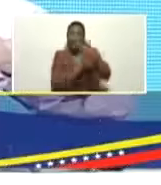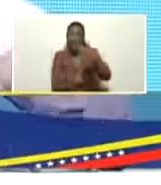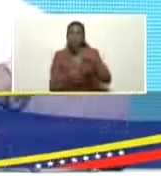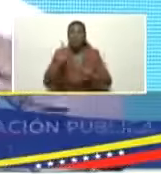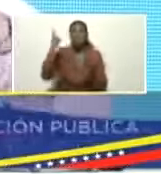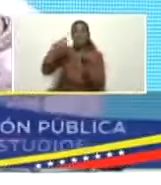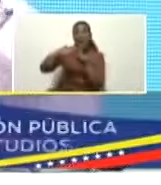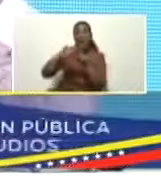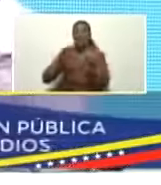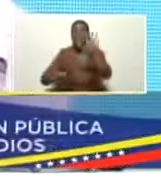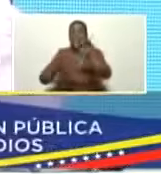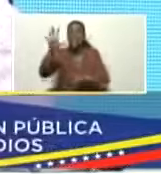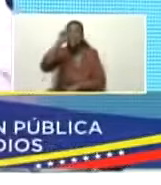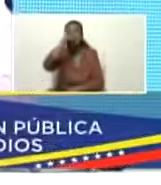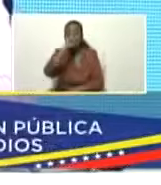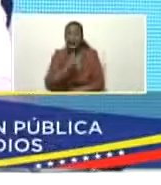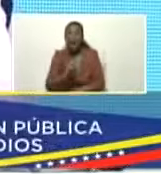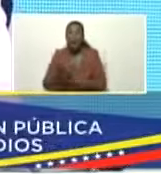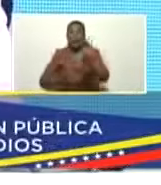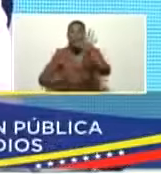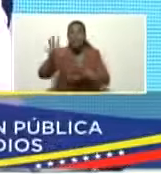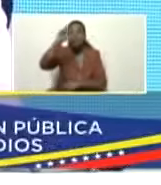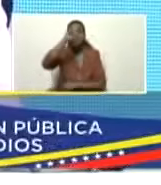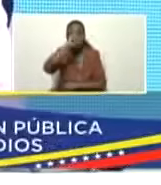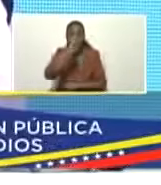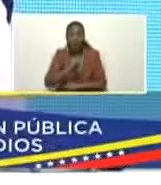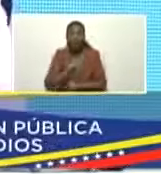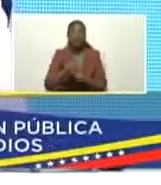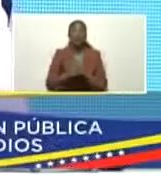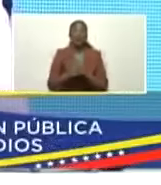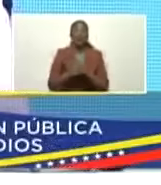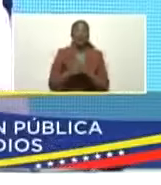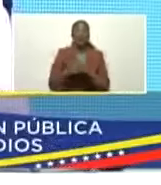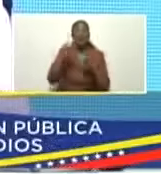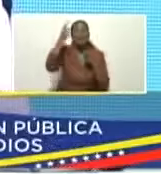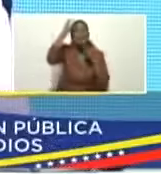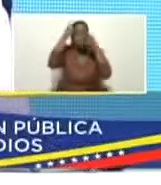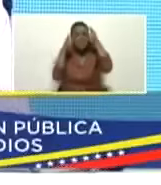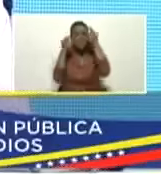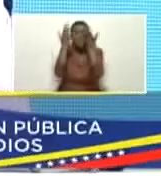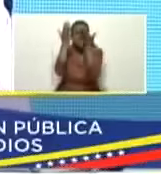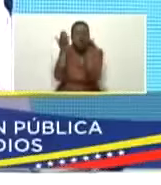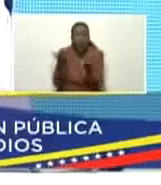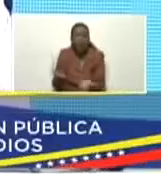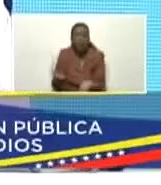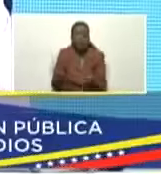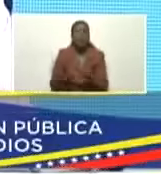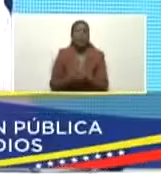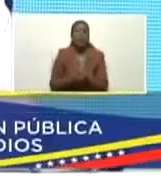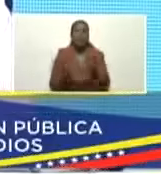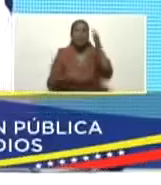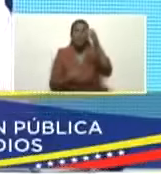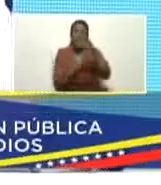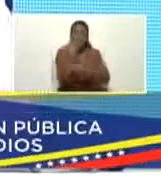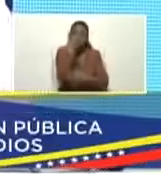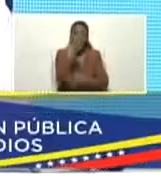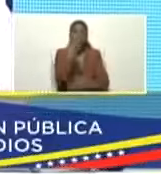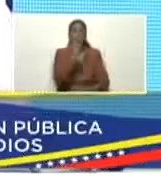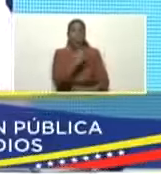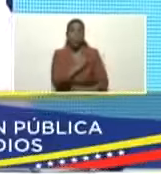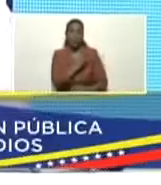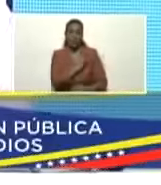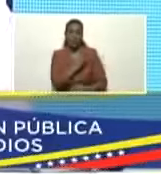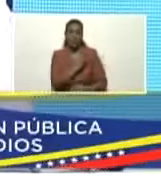15. Estamos celebrando los 15 años de que nuestro amado comandante Hugo Chávez fundó la